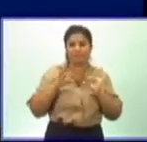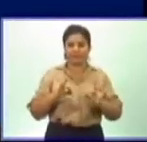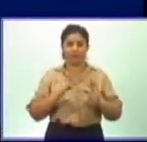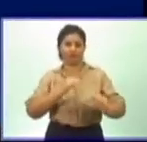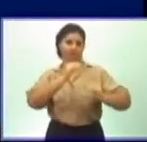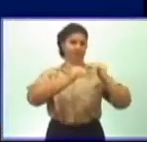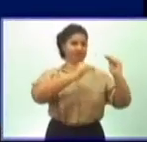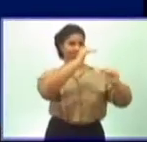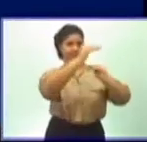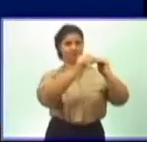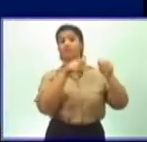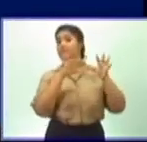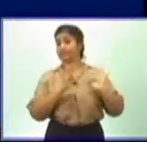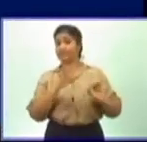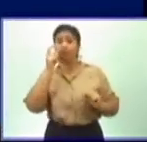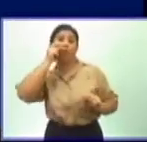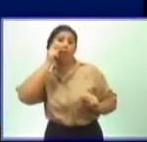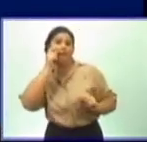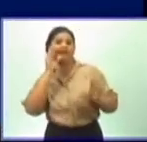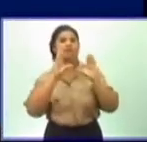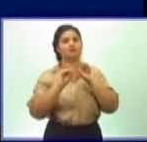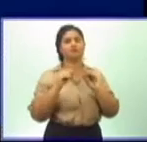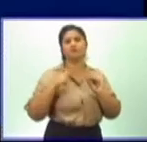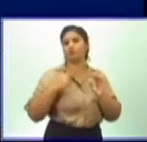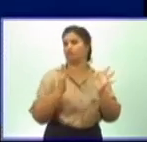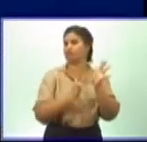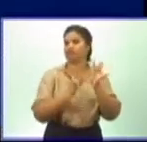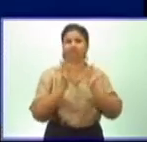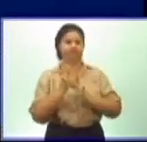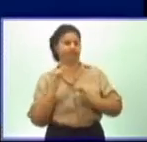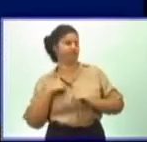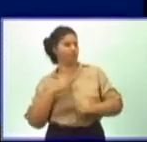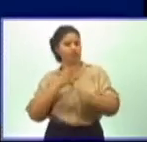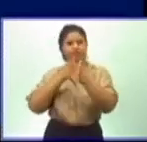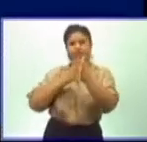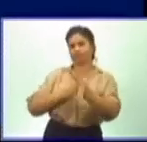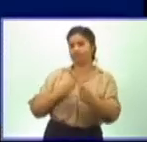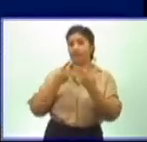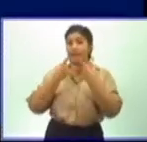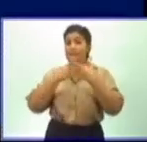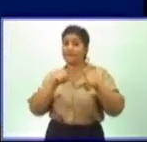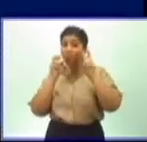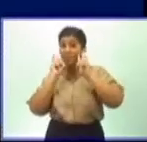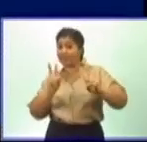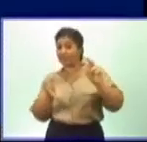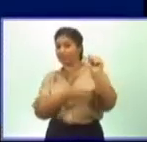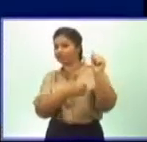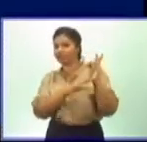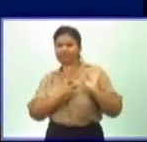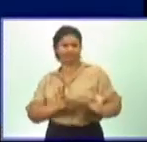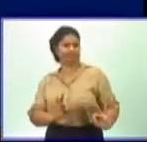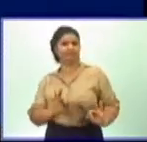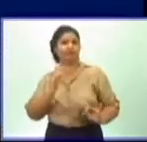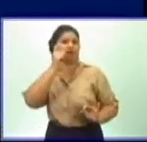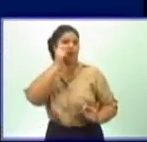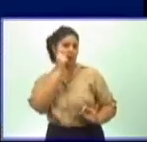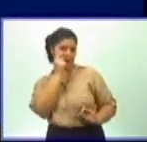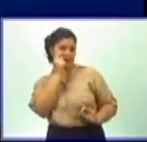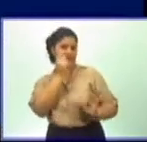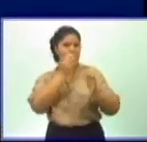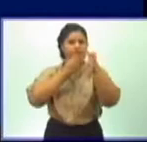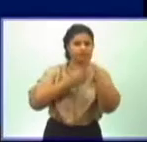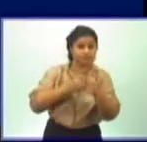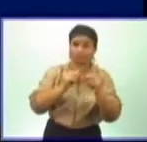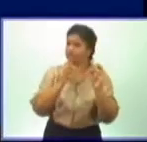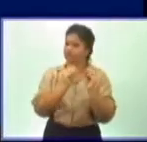sabemos cómo es una persona hipócrita. Ustedes están en décimo grado y, por supuesto, ya alcanzan otro